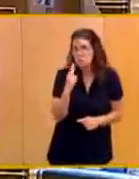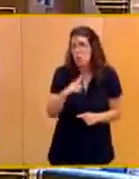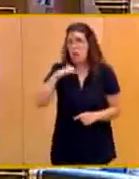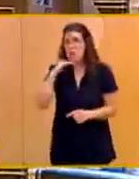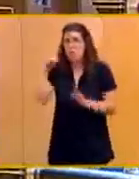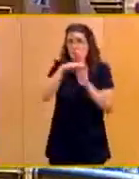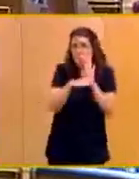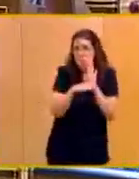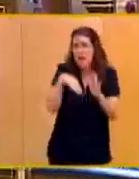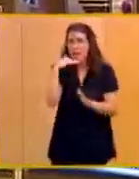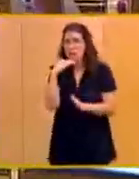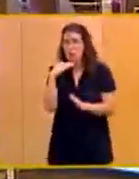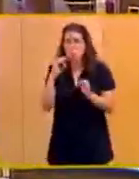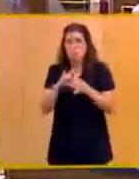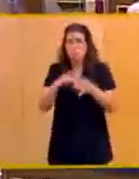ni una sola sugerencia.